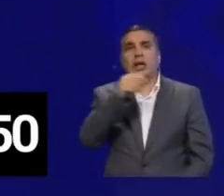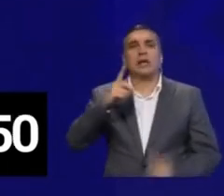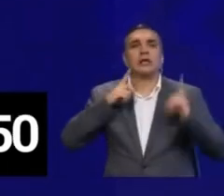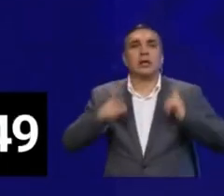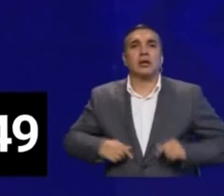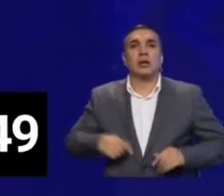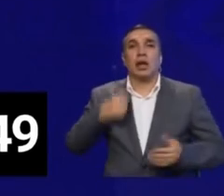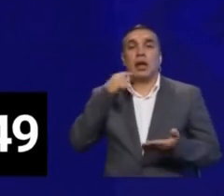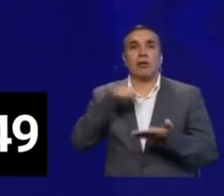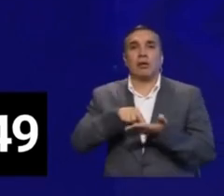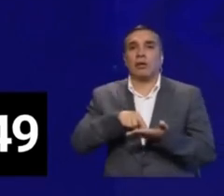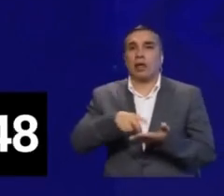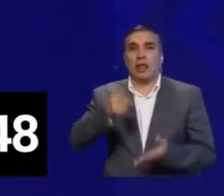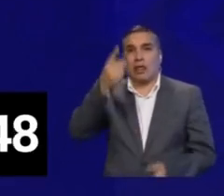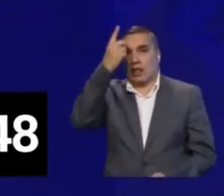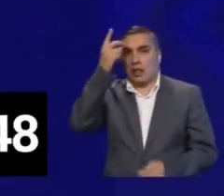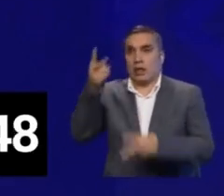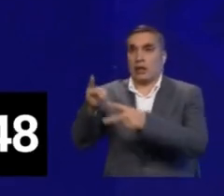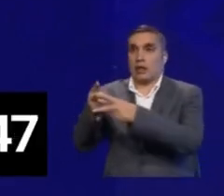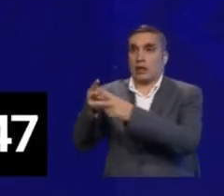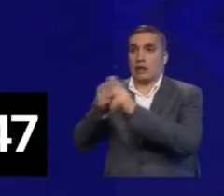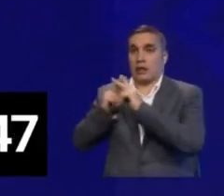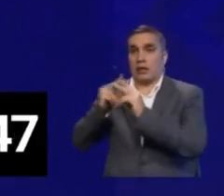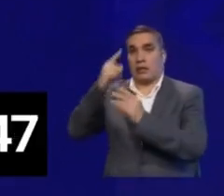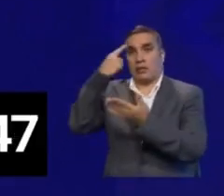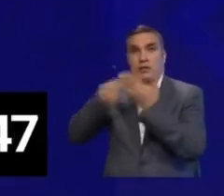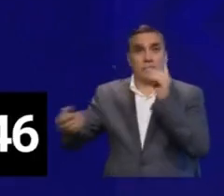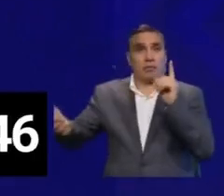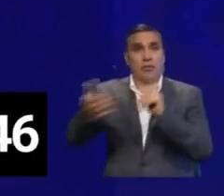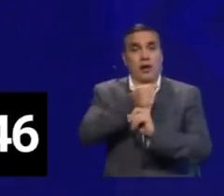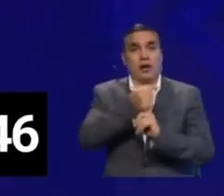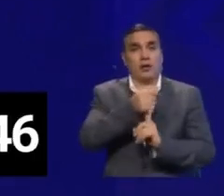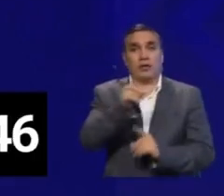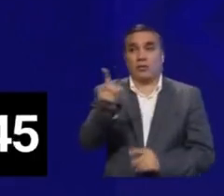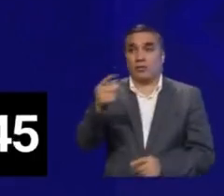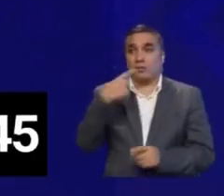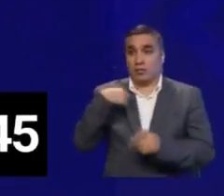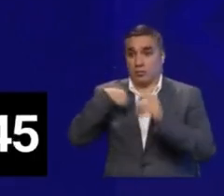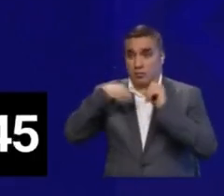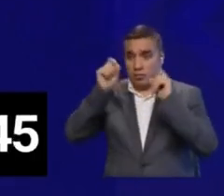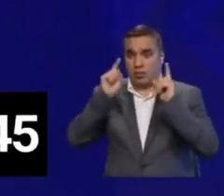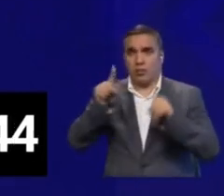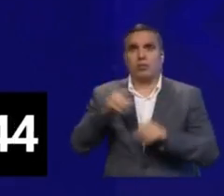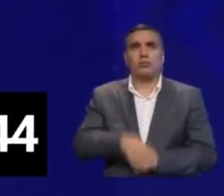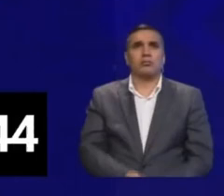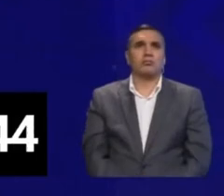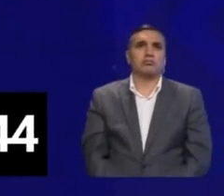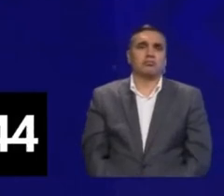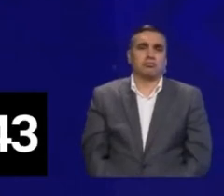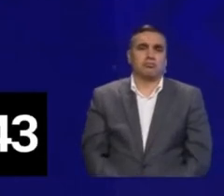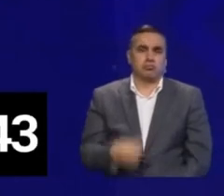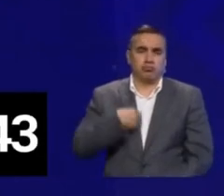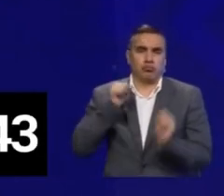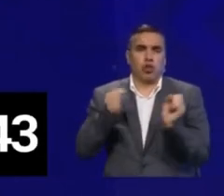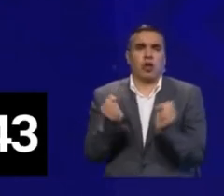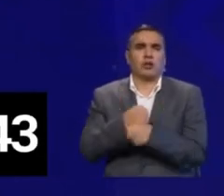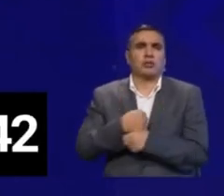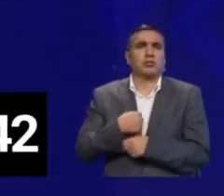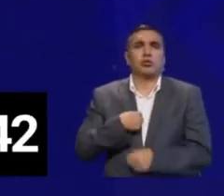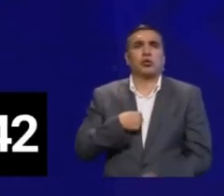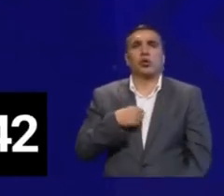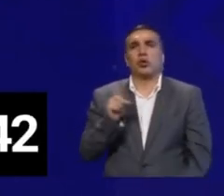necesario endeudarse para lograr esto, en lo que usted me pregunta, indudablemente que lo haré. Yo no voy